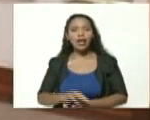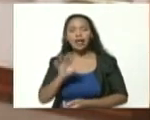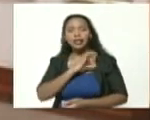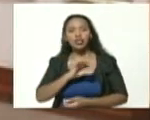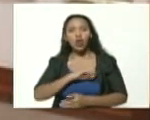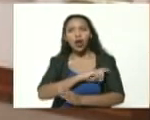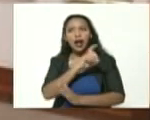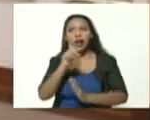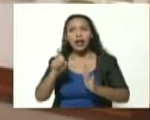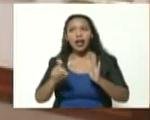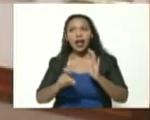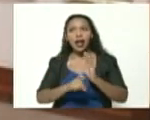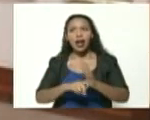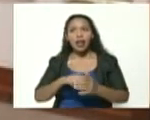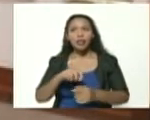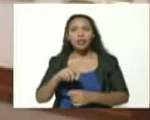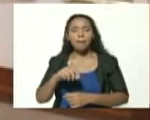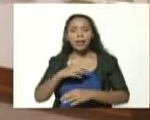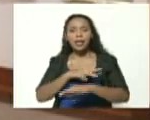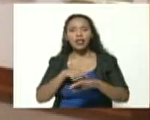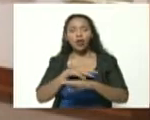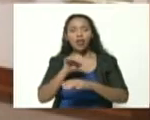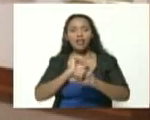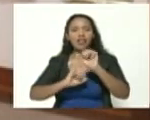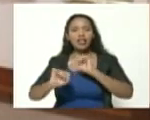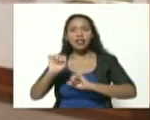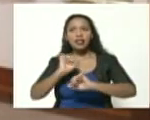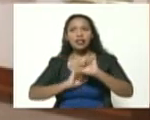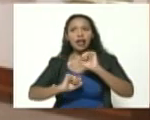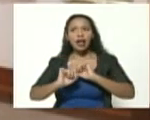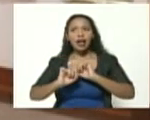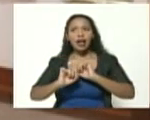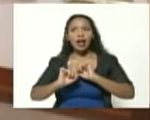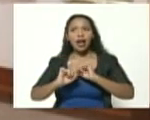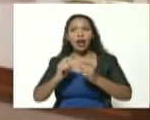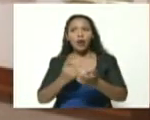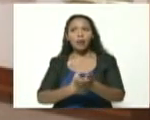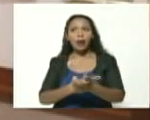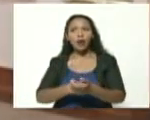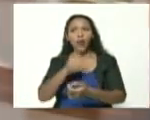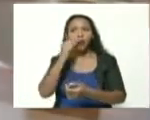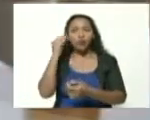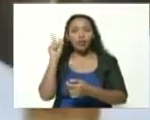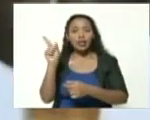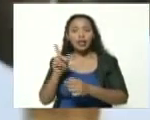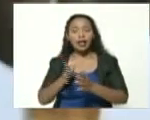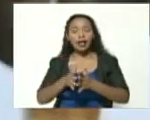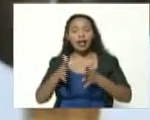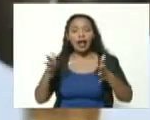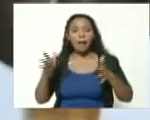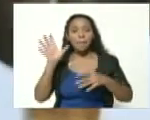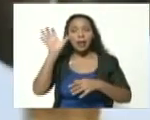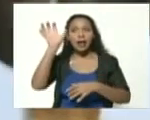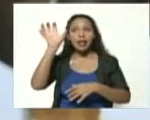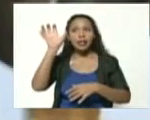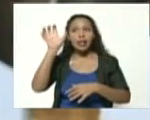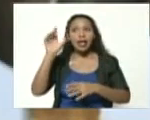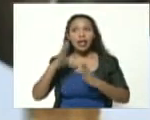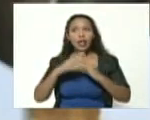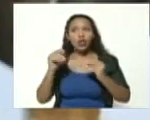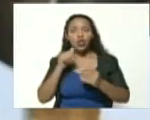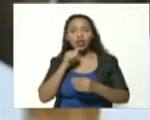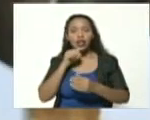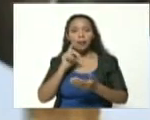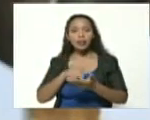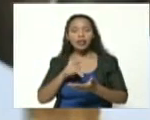general Sergei Shoigu, ministro de Defensa, a las hermanas y hermanos de esa gran nación y a todos quienes participan